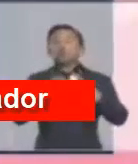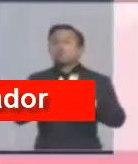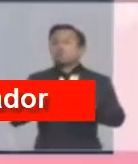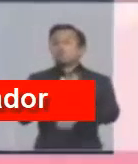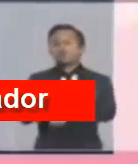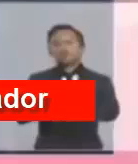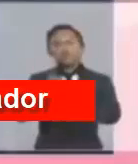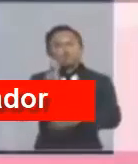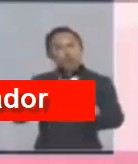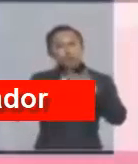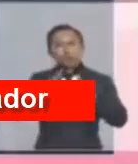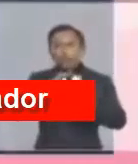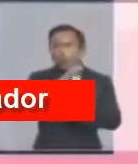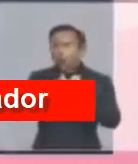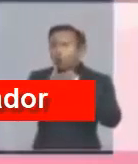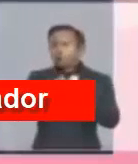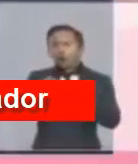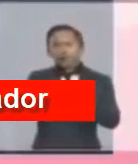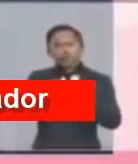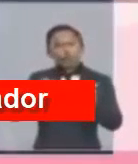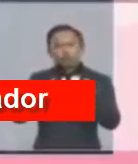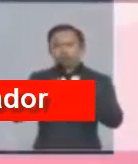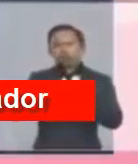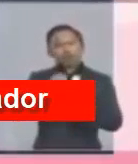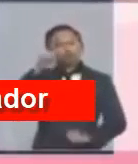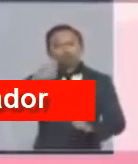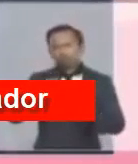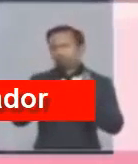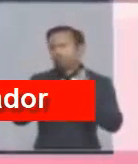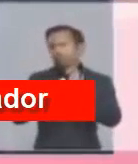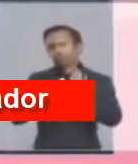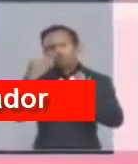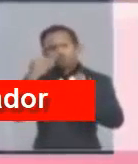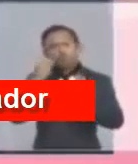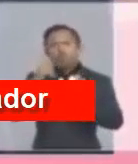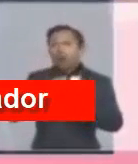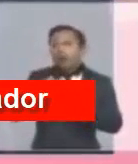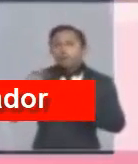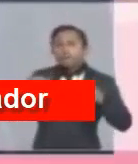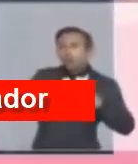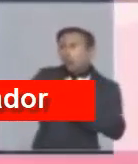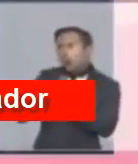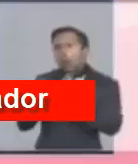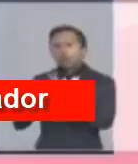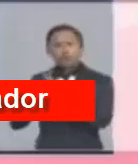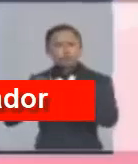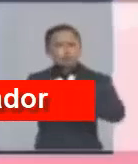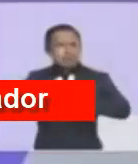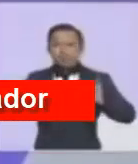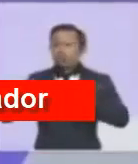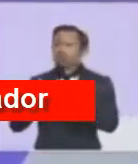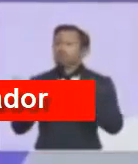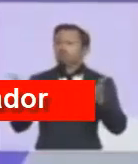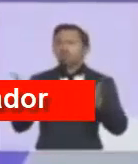los candidatos tengan mayor oportunidad de hablar, para que puedan expresarse con mayor fluidez?